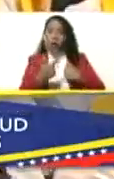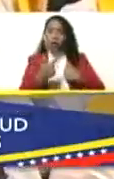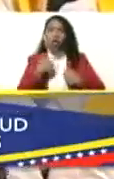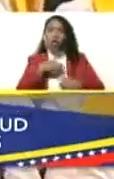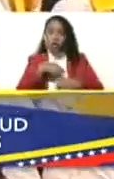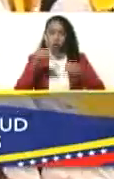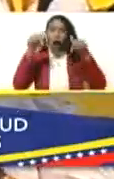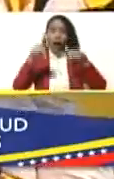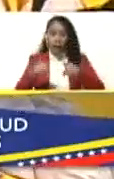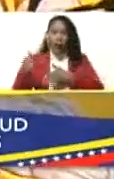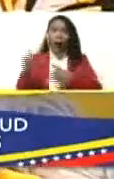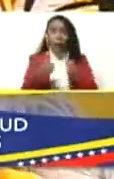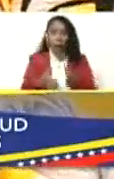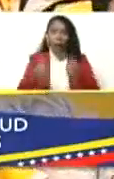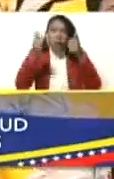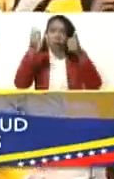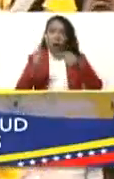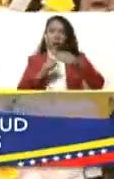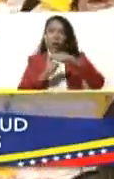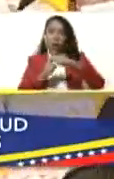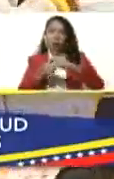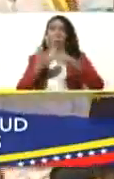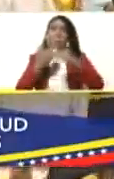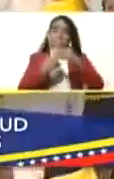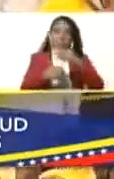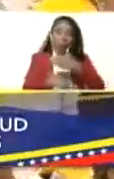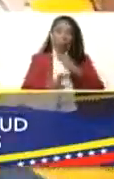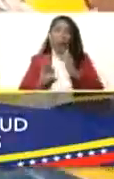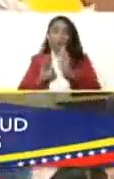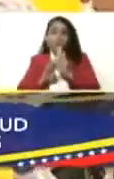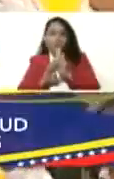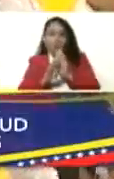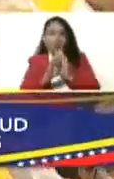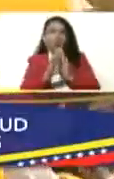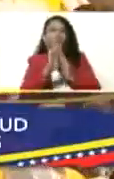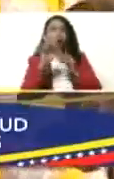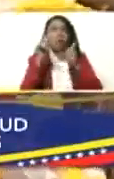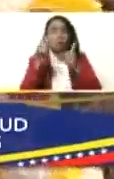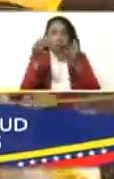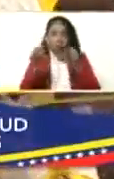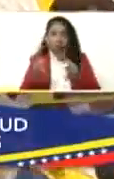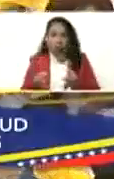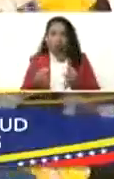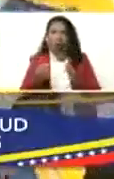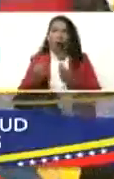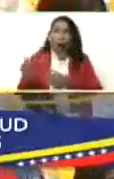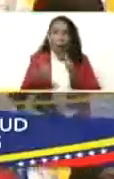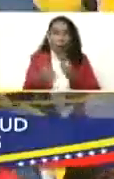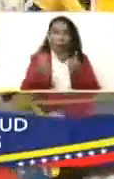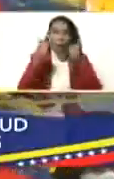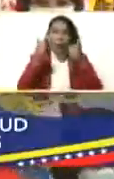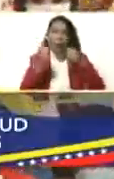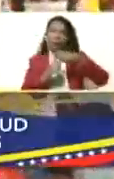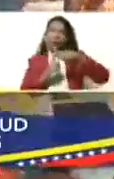el camino correcto, vamos por el camino justo, vamos por el camino necesario.